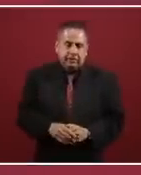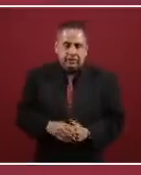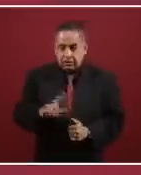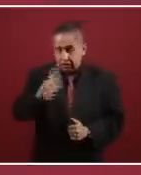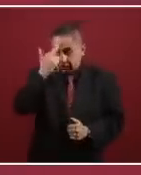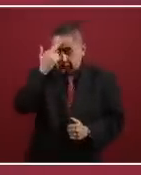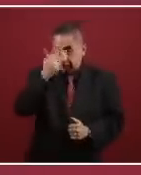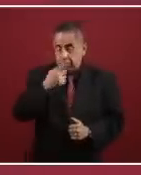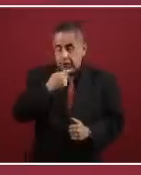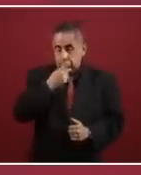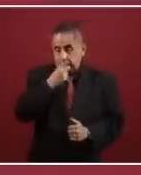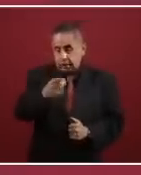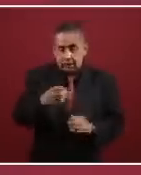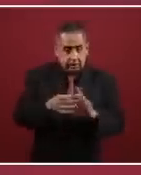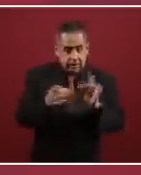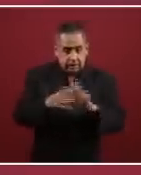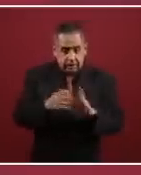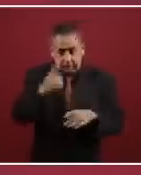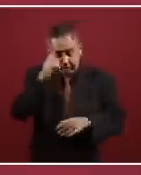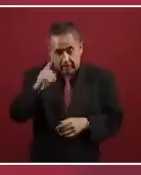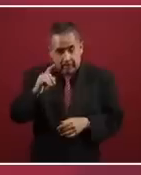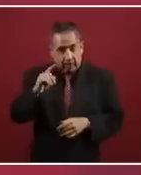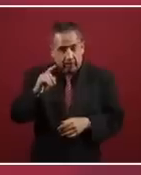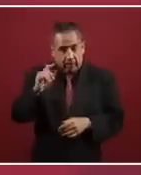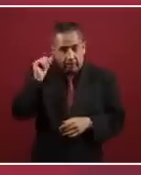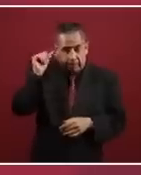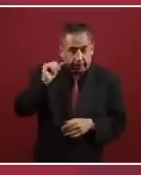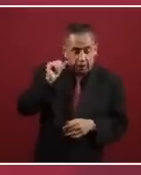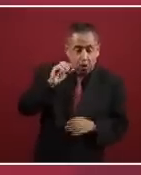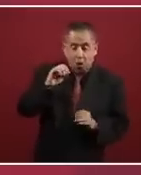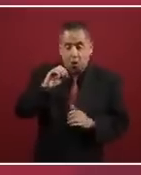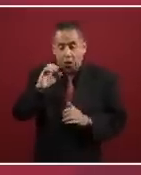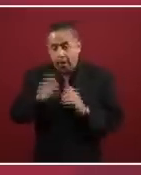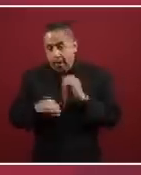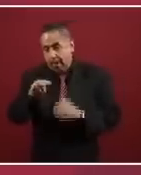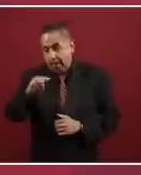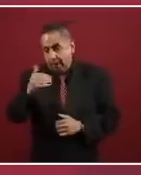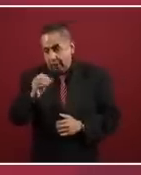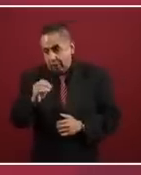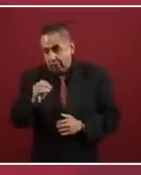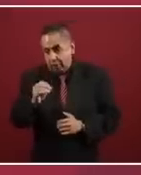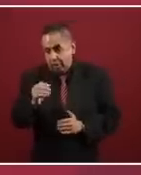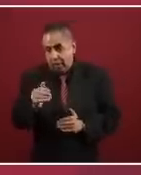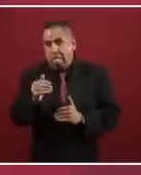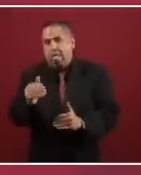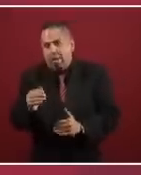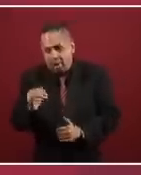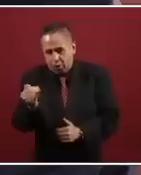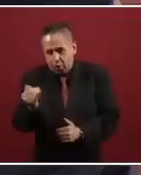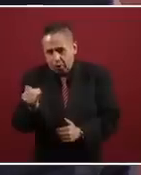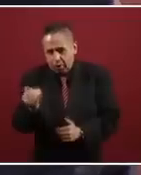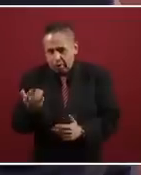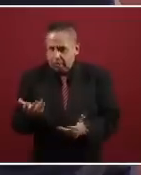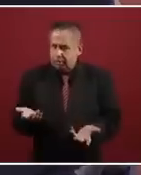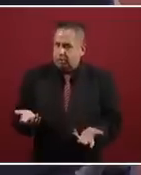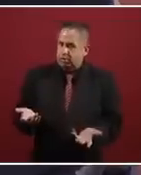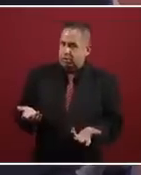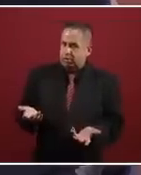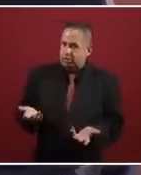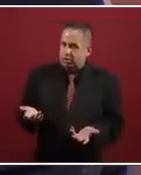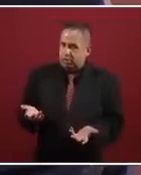acuerdan ustedes que dijimos para abril o para mayo y luego que junio, y entonces ya les